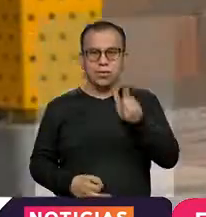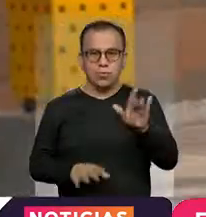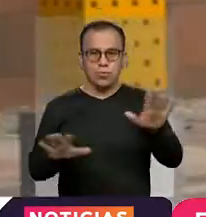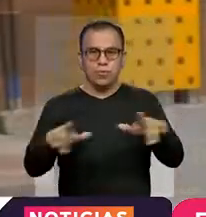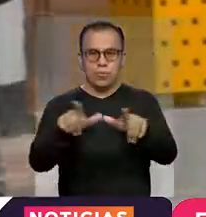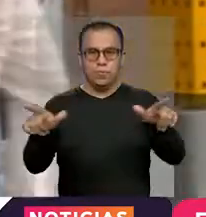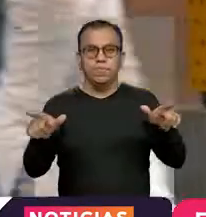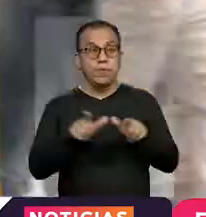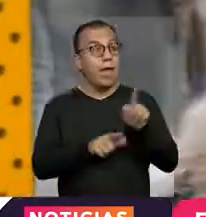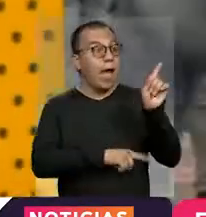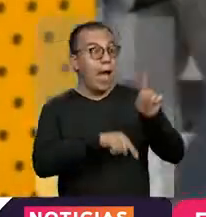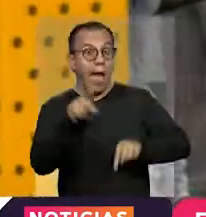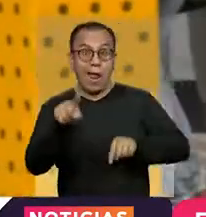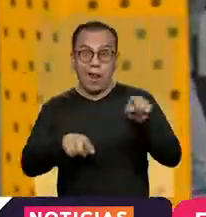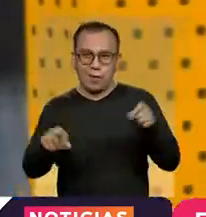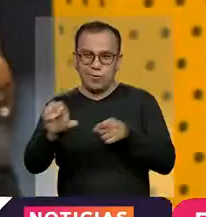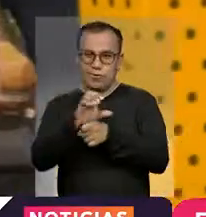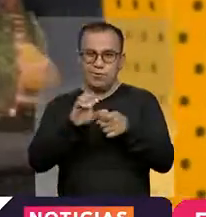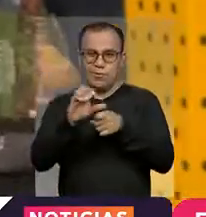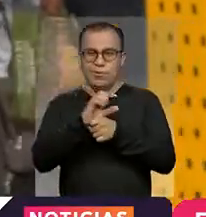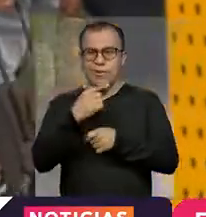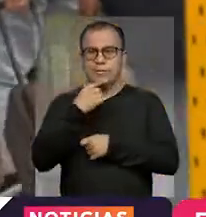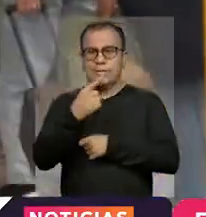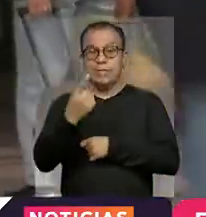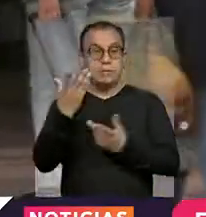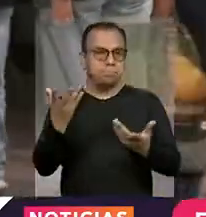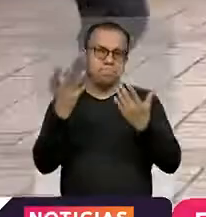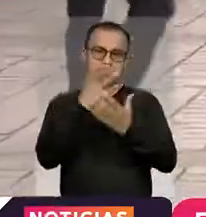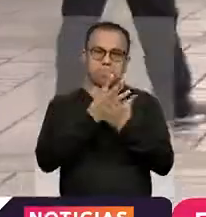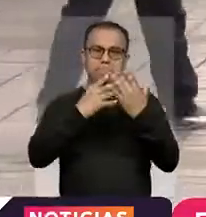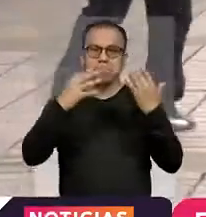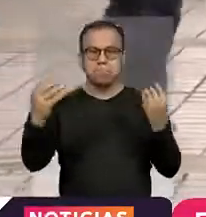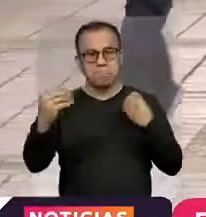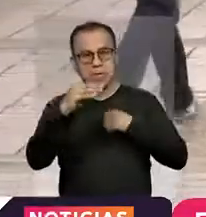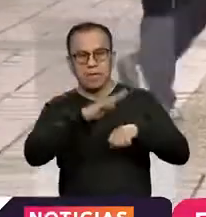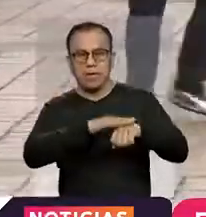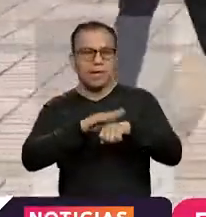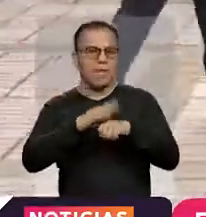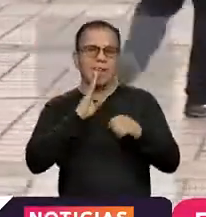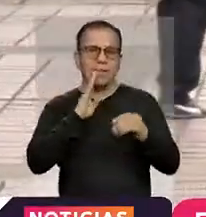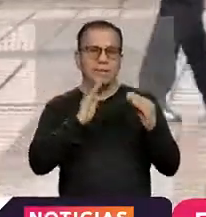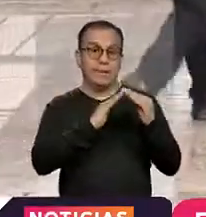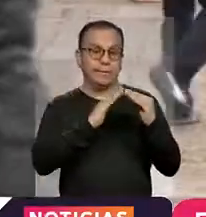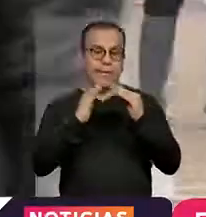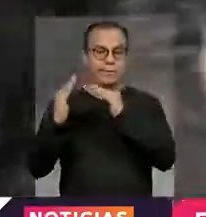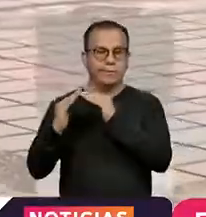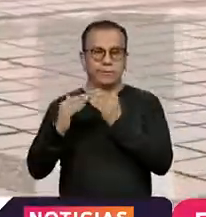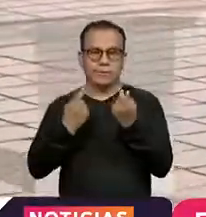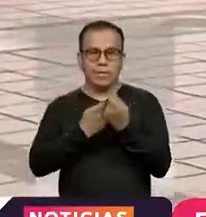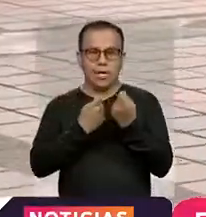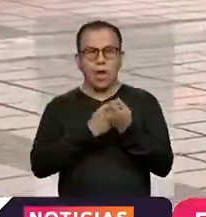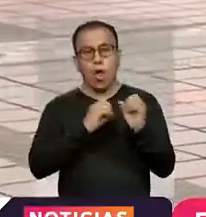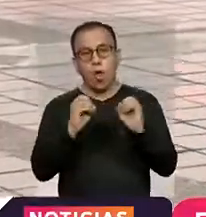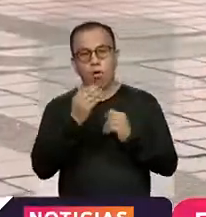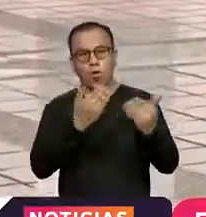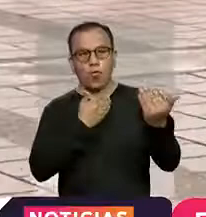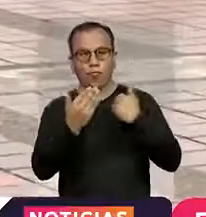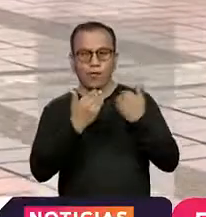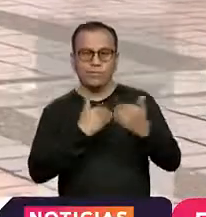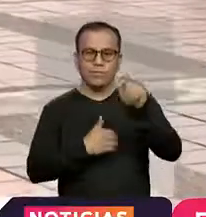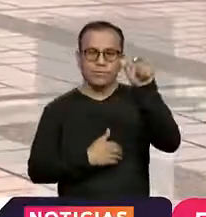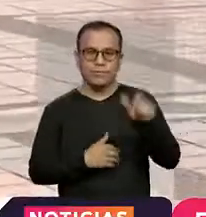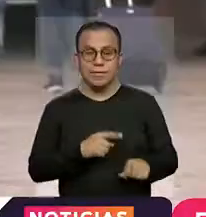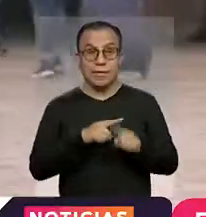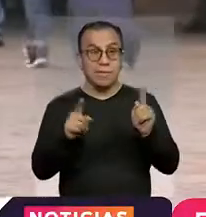inmueble. Algunos ciudadanos expresan que una salida ha sido recomendar su vivienda a los vecinos o gente de su confianza. Sin